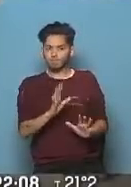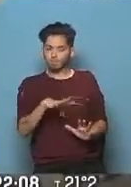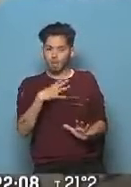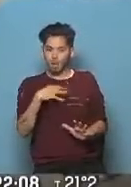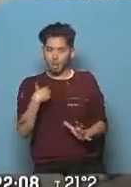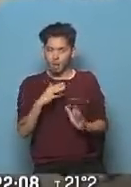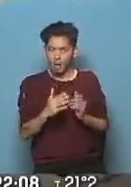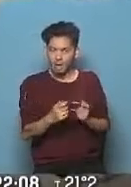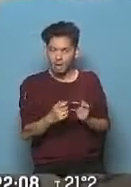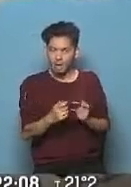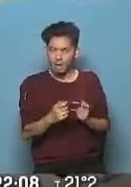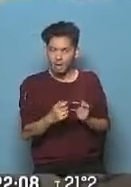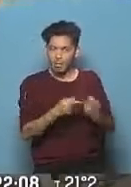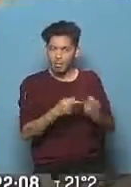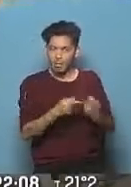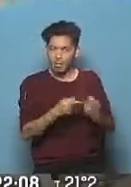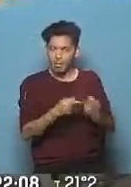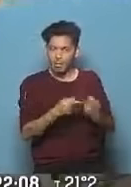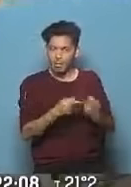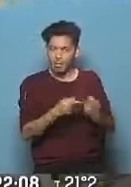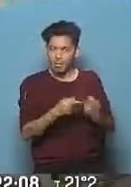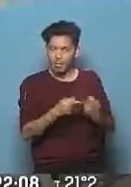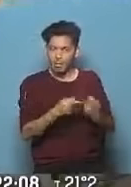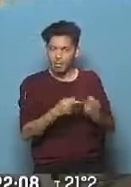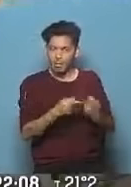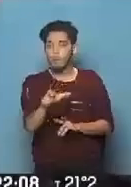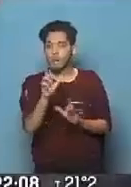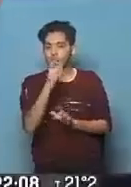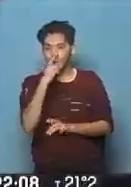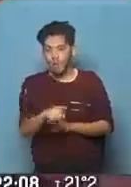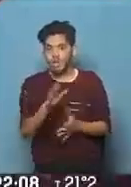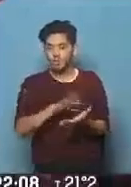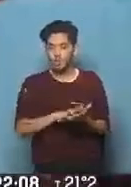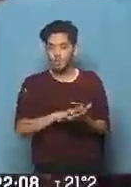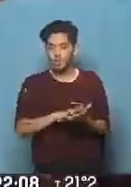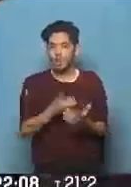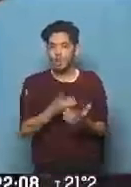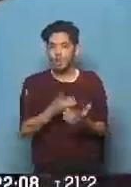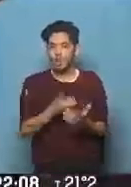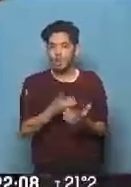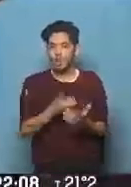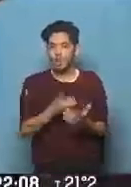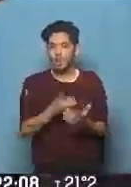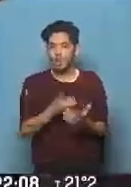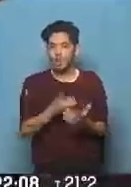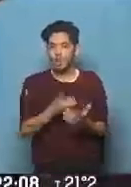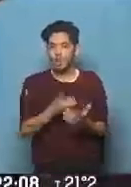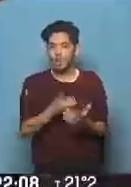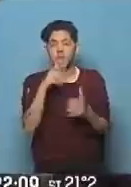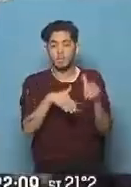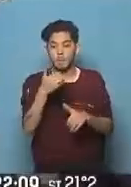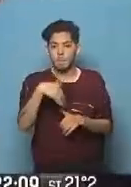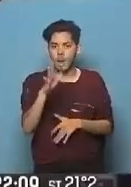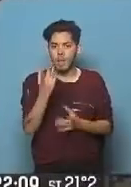a la presidencia entra así en su fase final y todo indica que las elecciones más inciertas desde